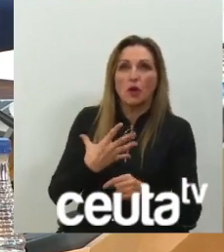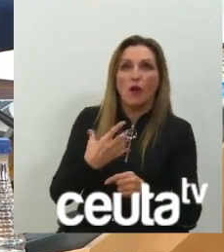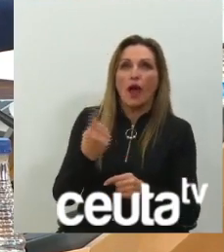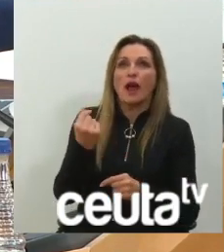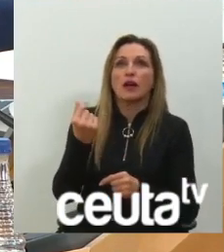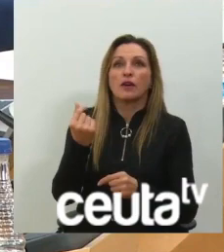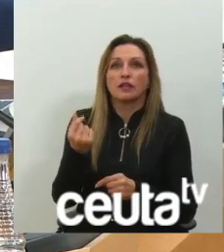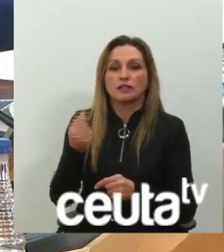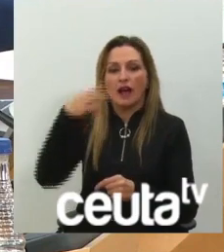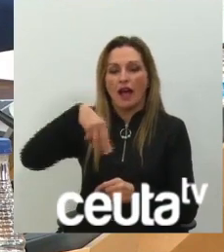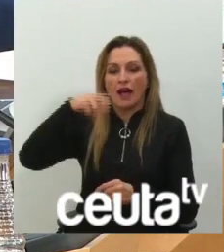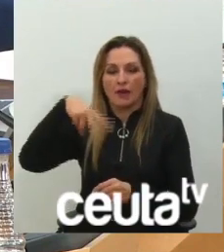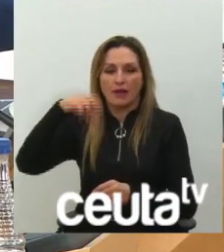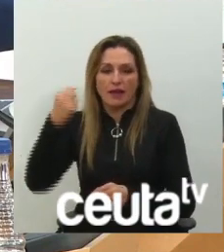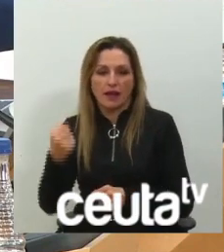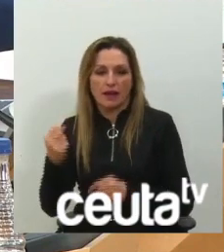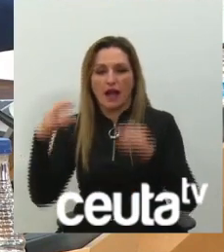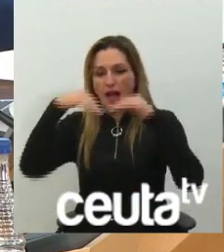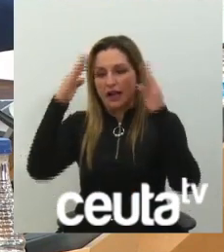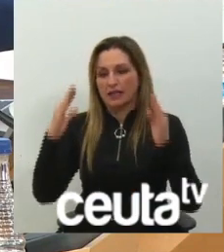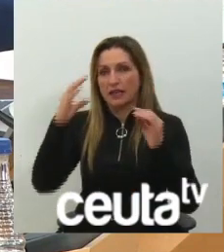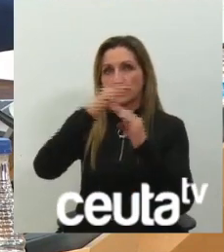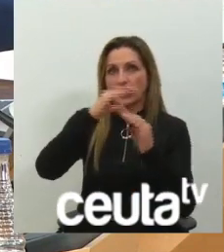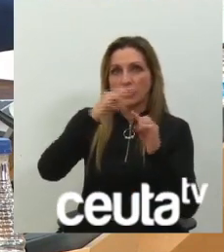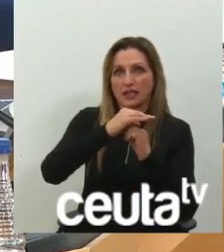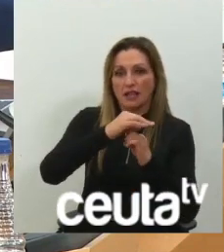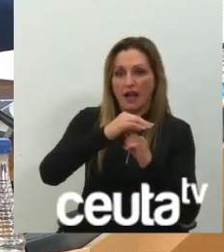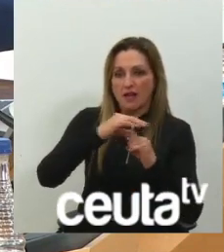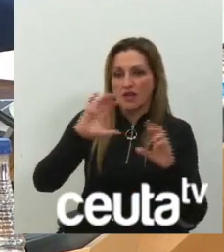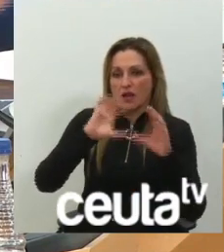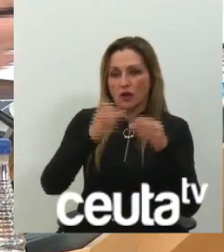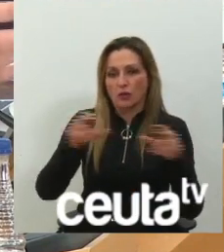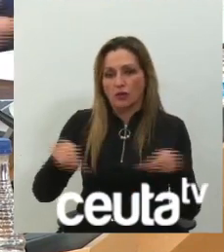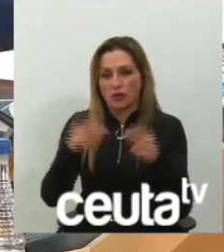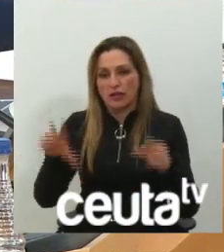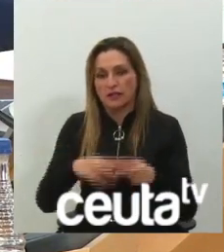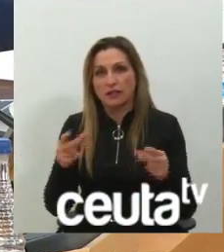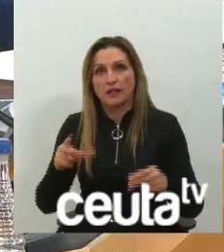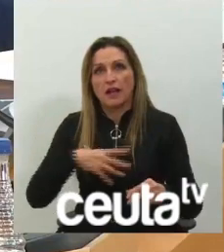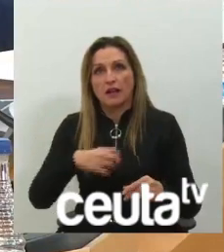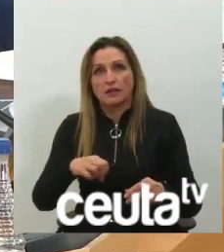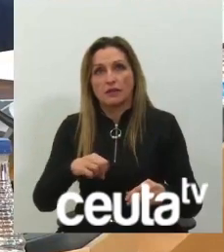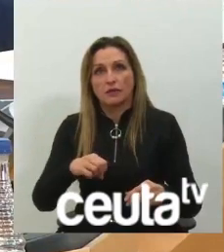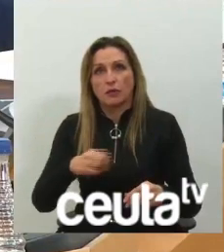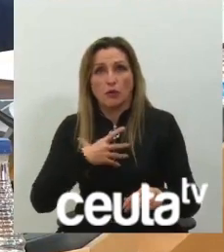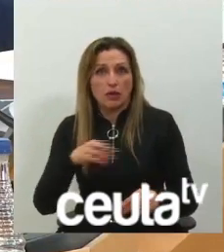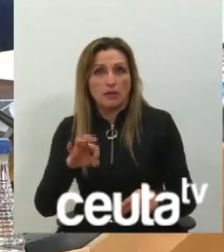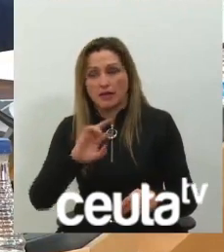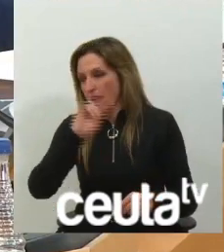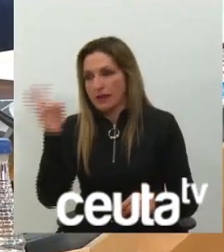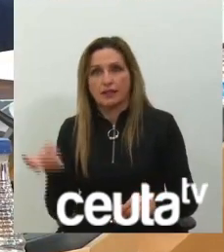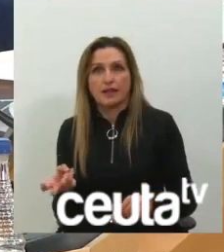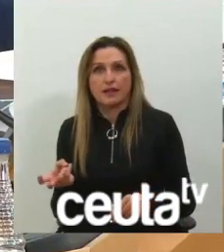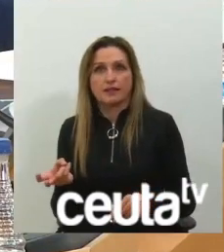amenas al chiringuito y a toda esa registro integral socialista socialista o de mitad y de yolanda díaz su amiga señora me